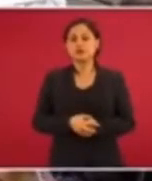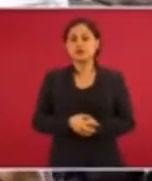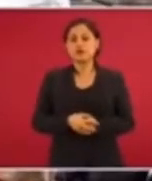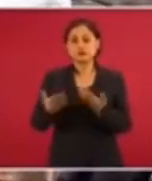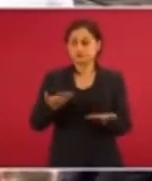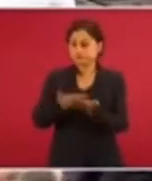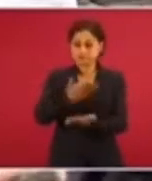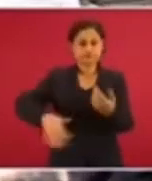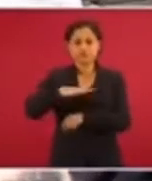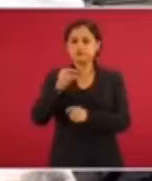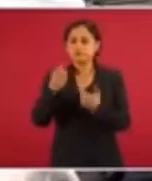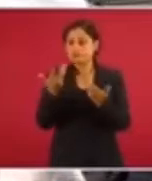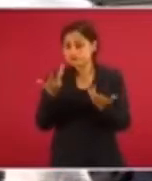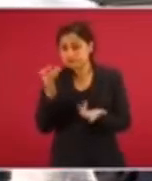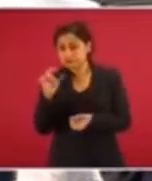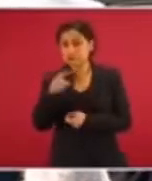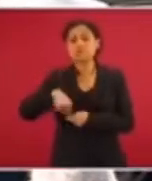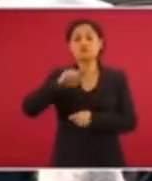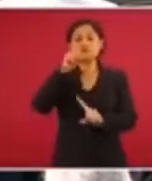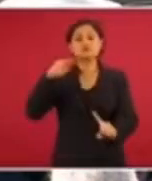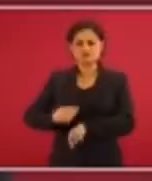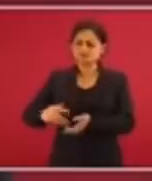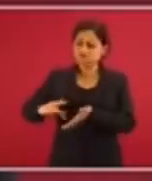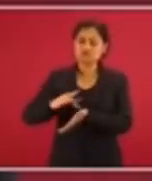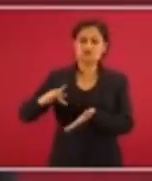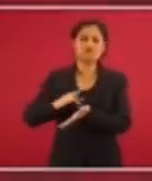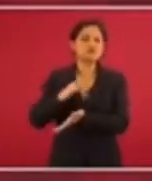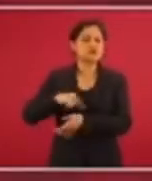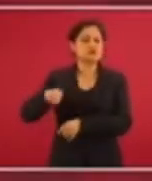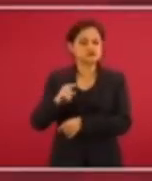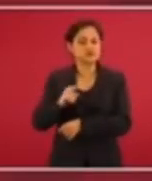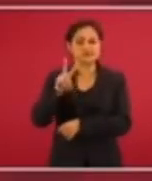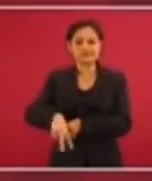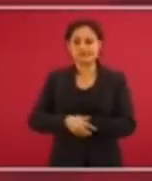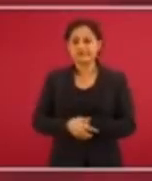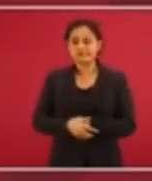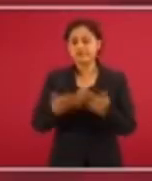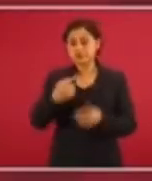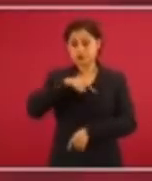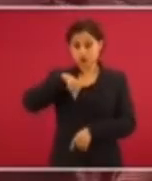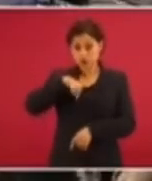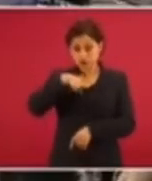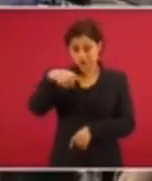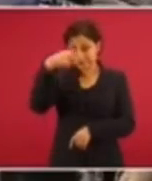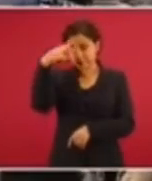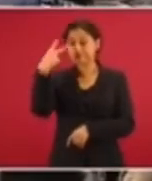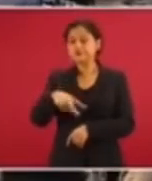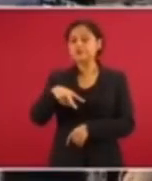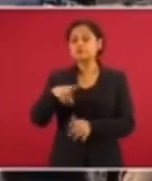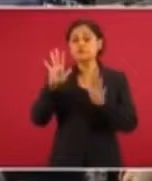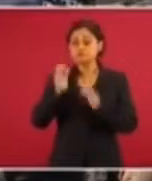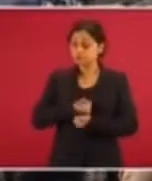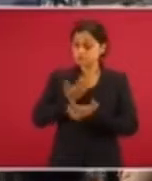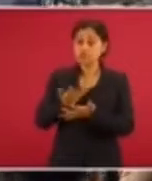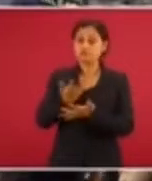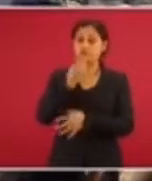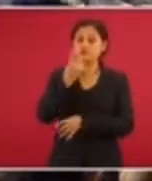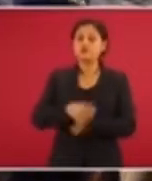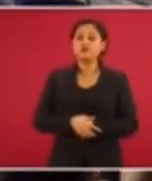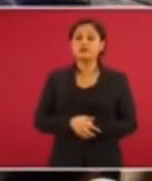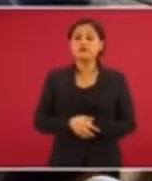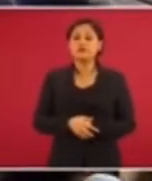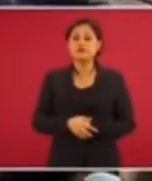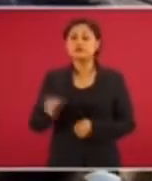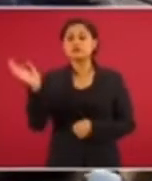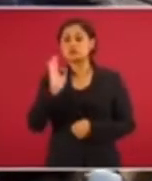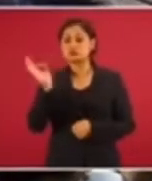proponiendo para fortalecer la economía mundial. La recomendación que hicimos nosotros es de que se